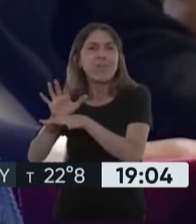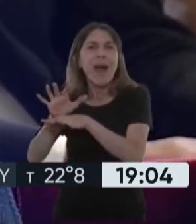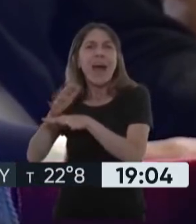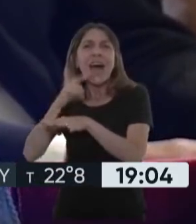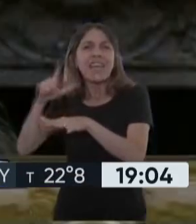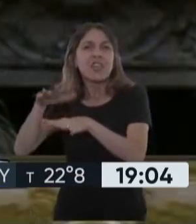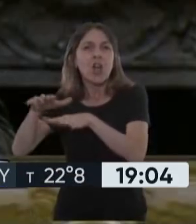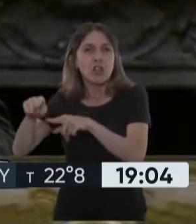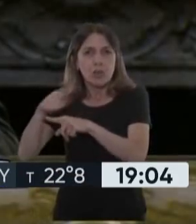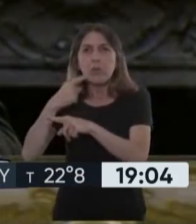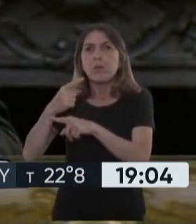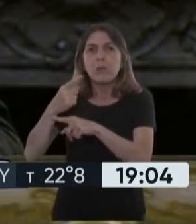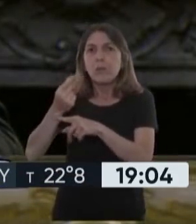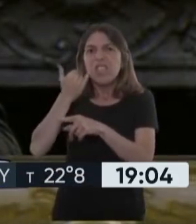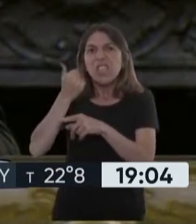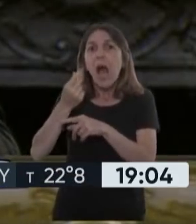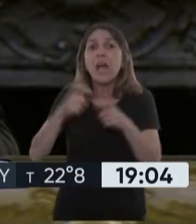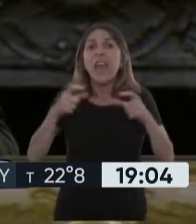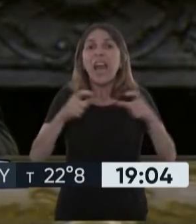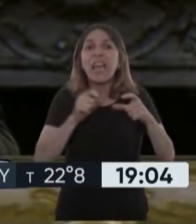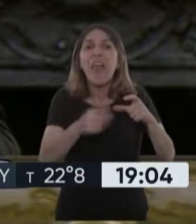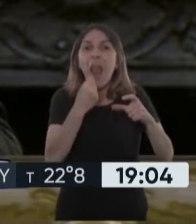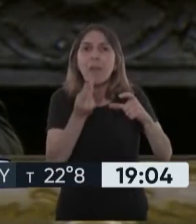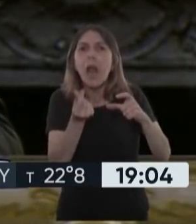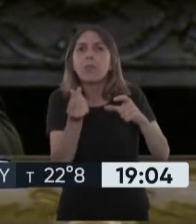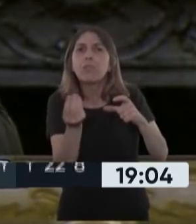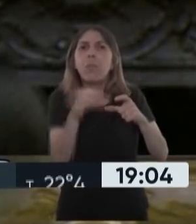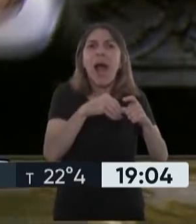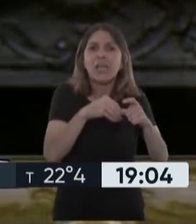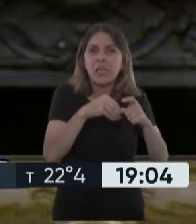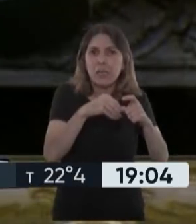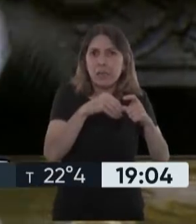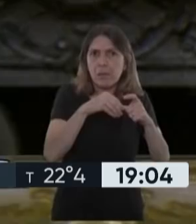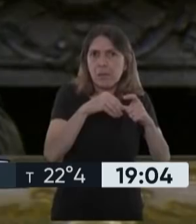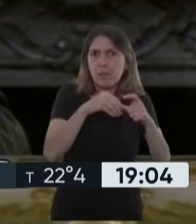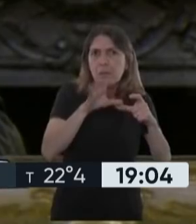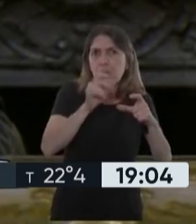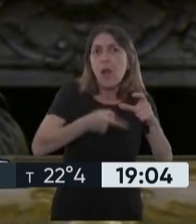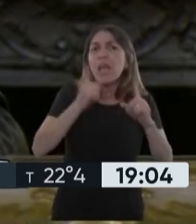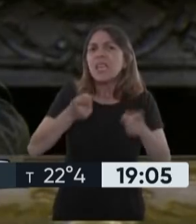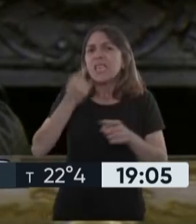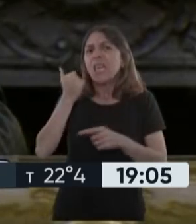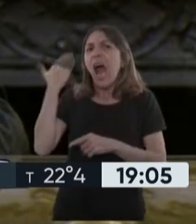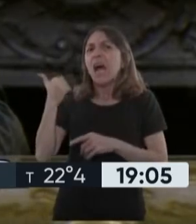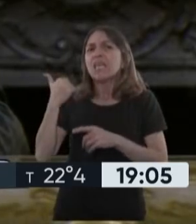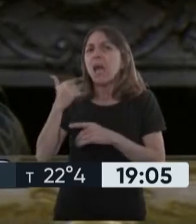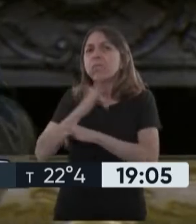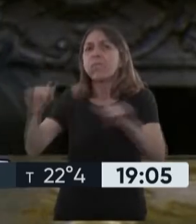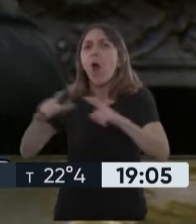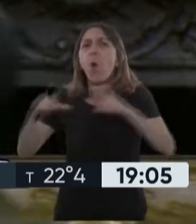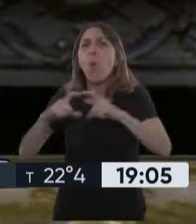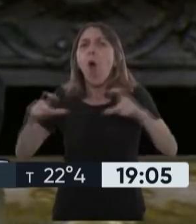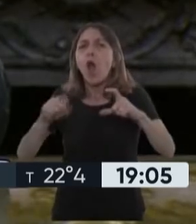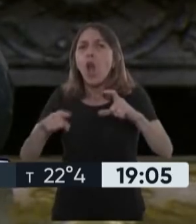anunciamos el incremento del 50% de la tarjeta alimentar. Y días antes con Fernanda anunciamos un bono excepcional también